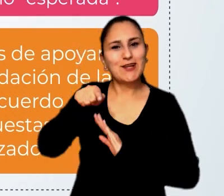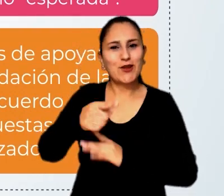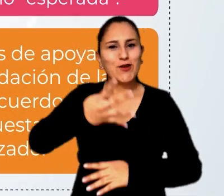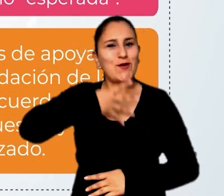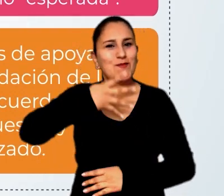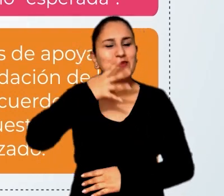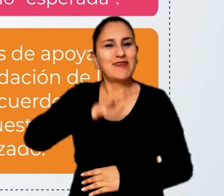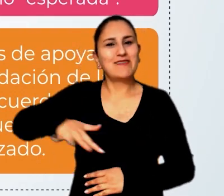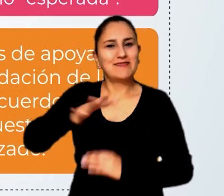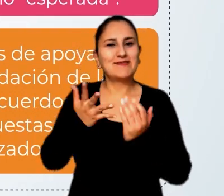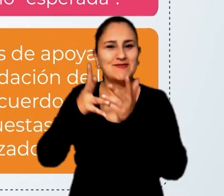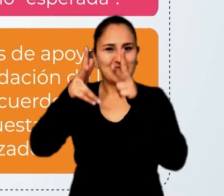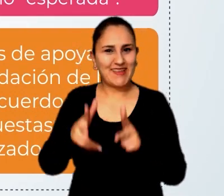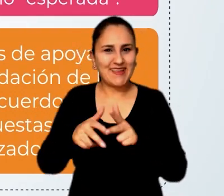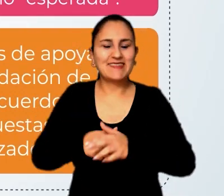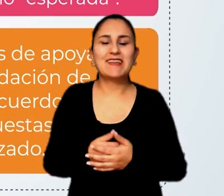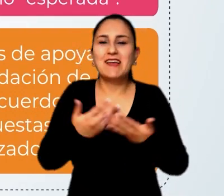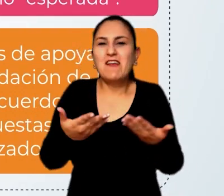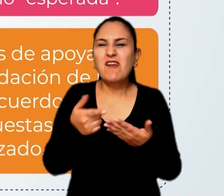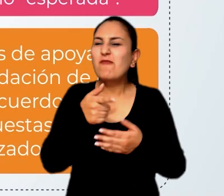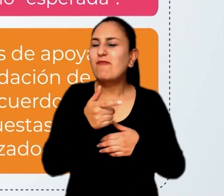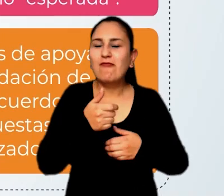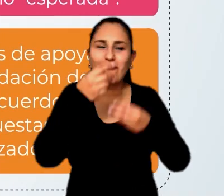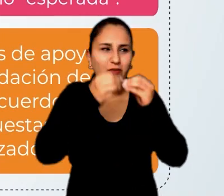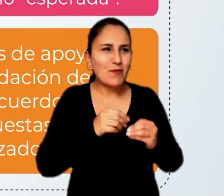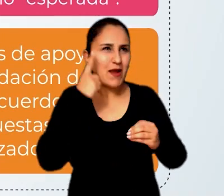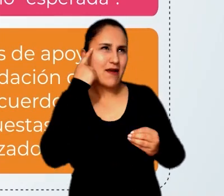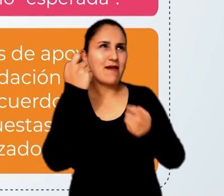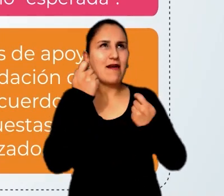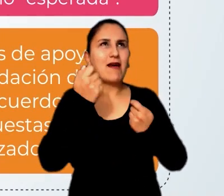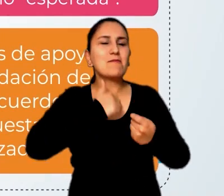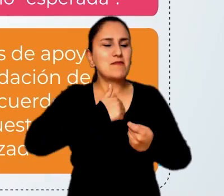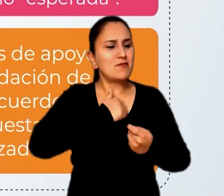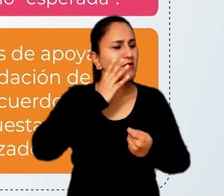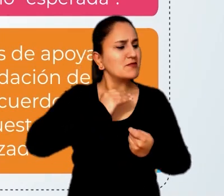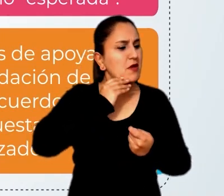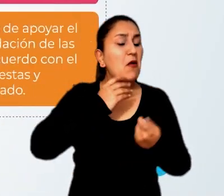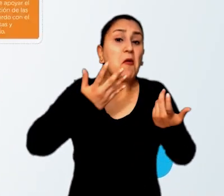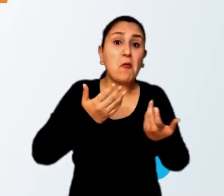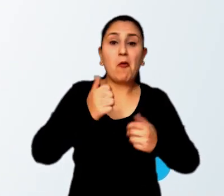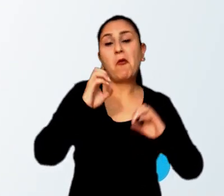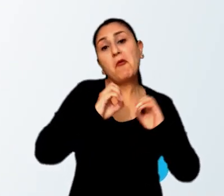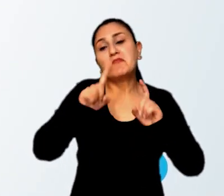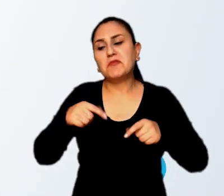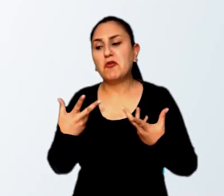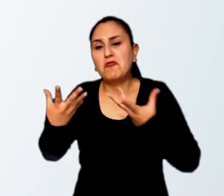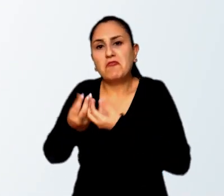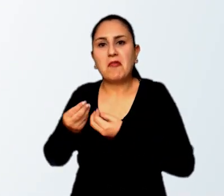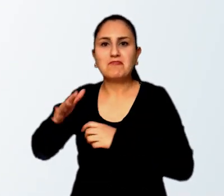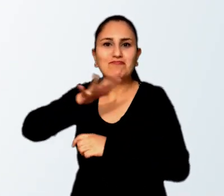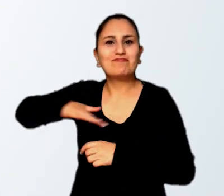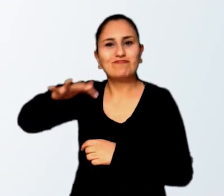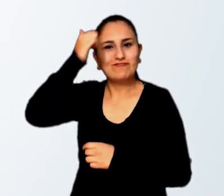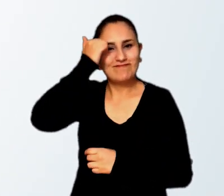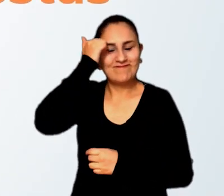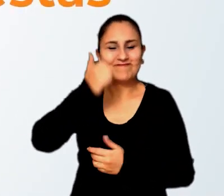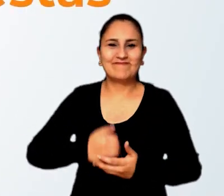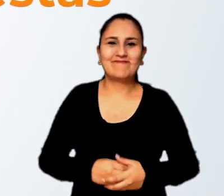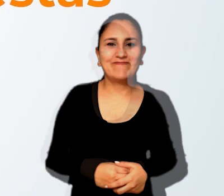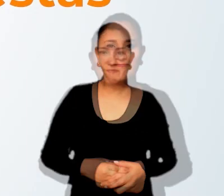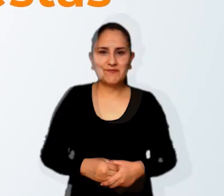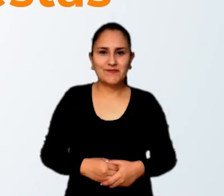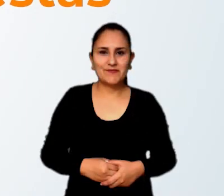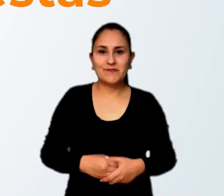en sus estudiantes a partir de experiencias previas ya sean propias o de la comunidad docente a